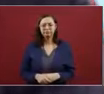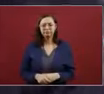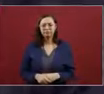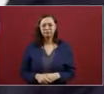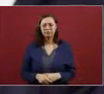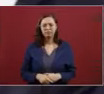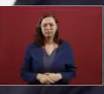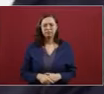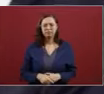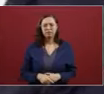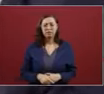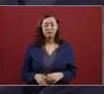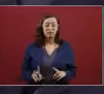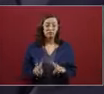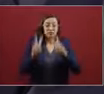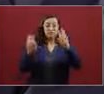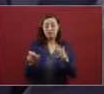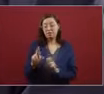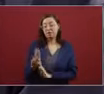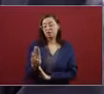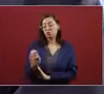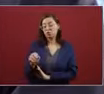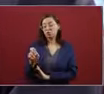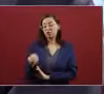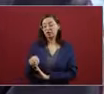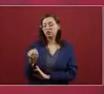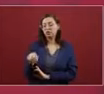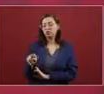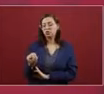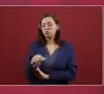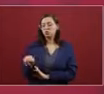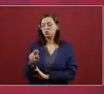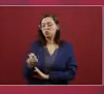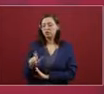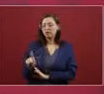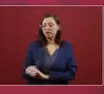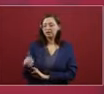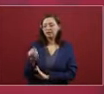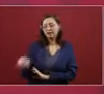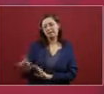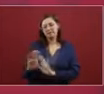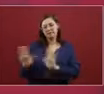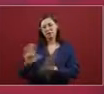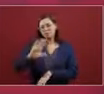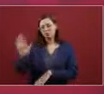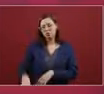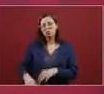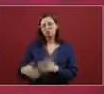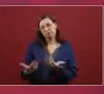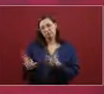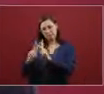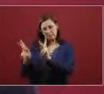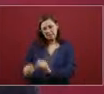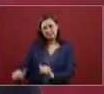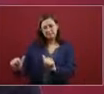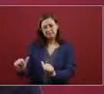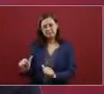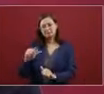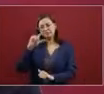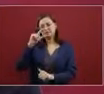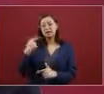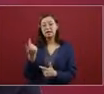Rubén Núñez, que en paz descanse, se trata de un maestro ejemplar,